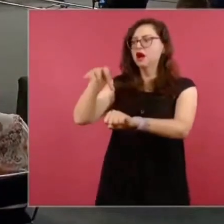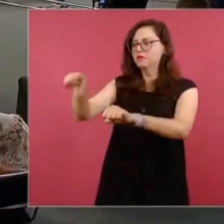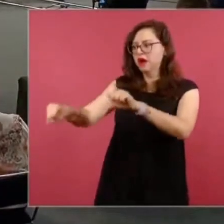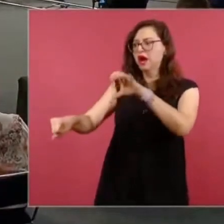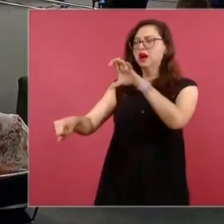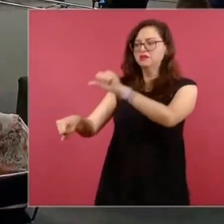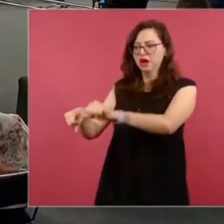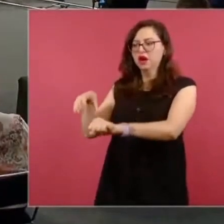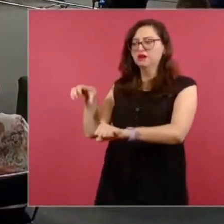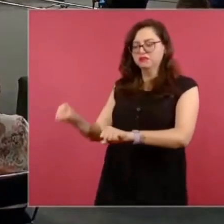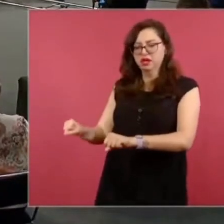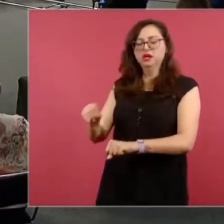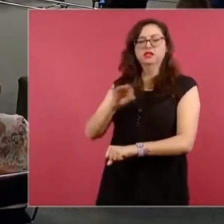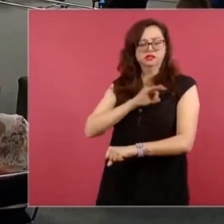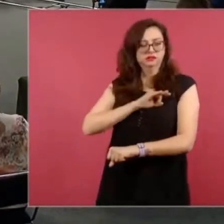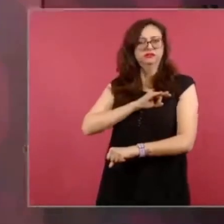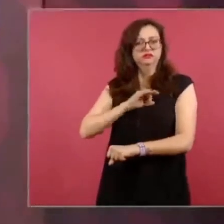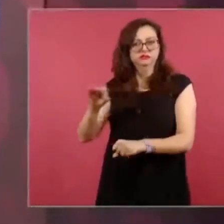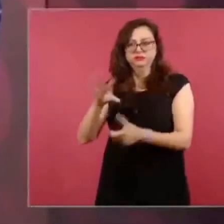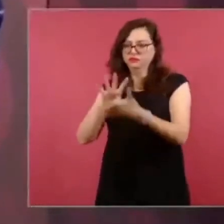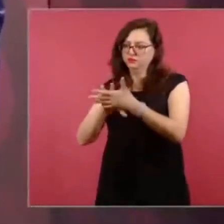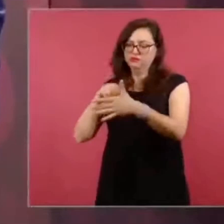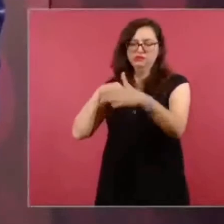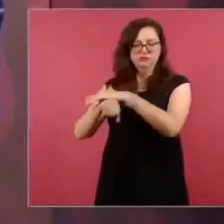para dar con ellos y detenerlos.